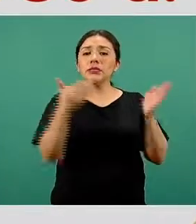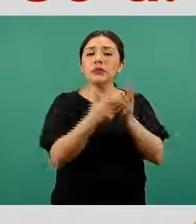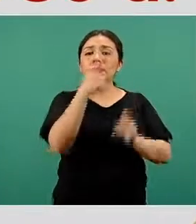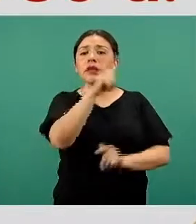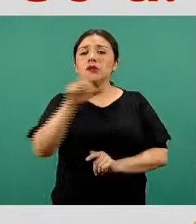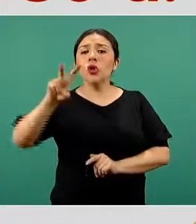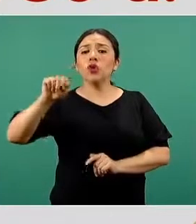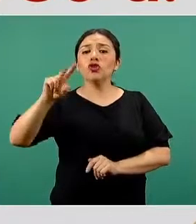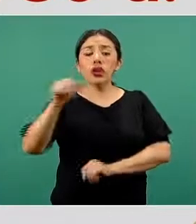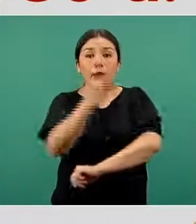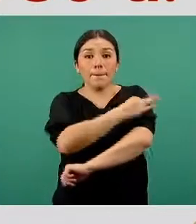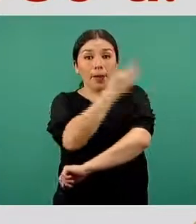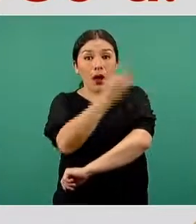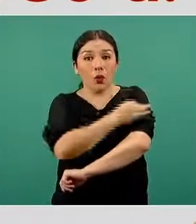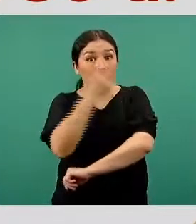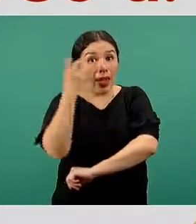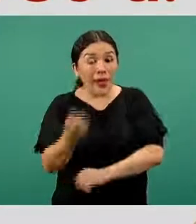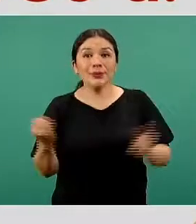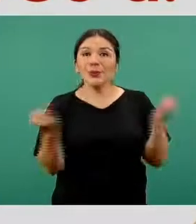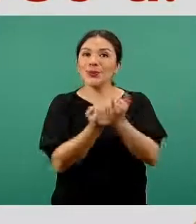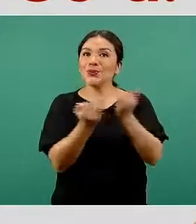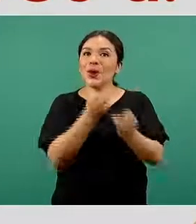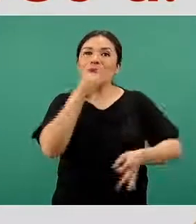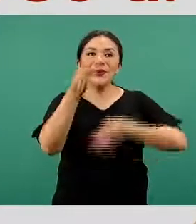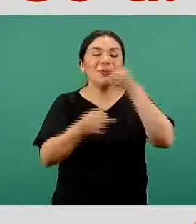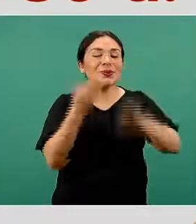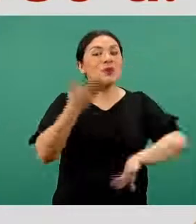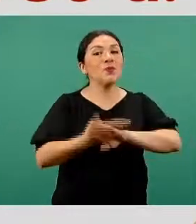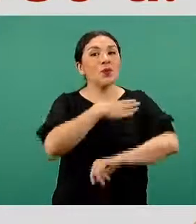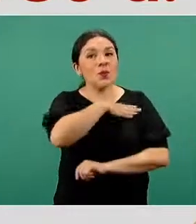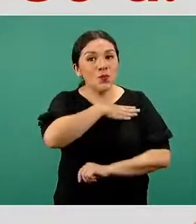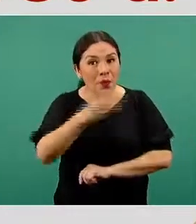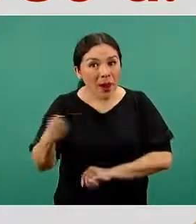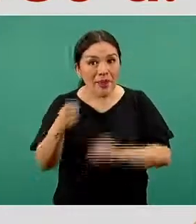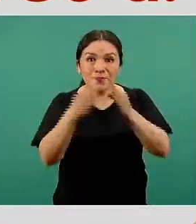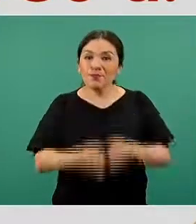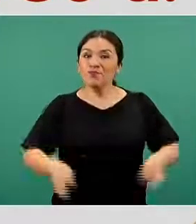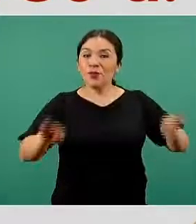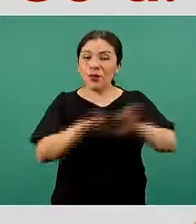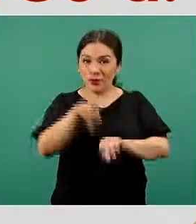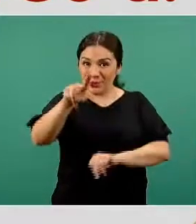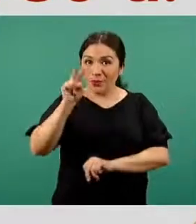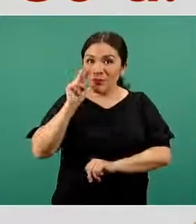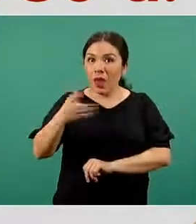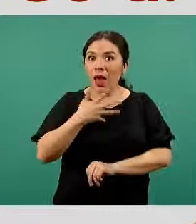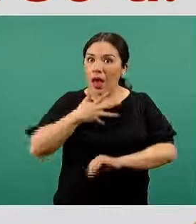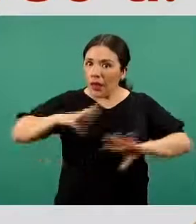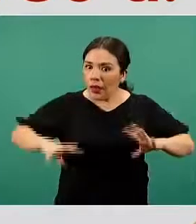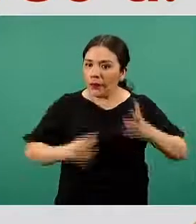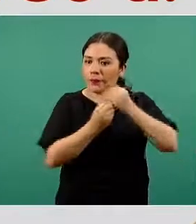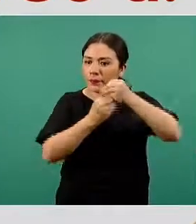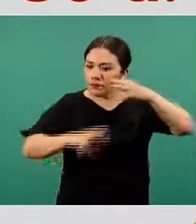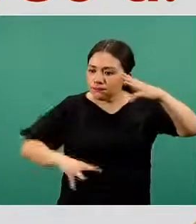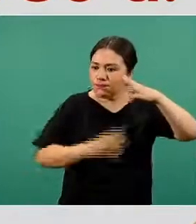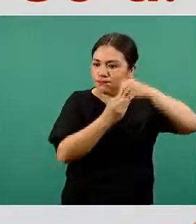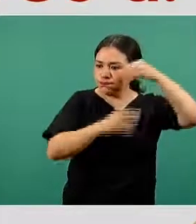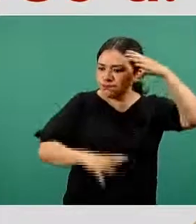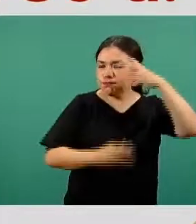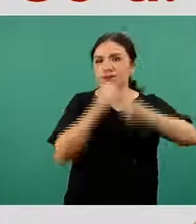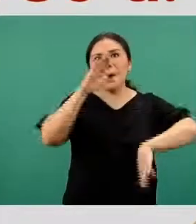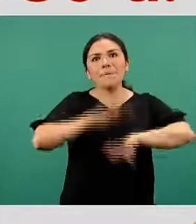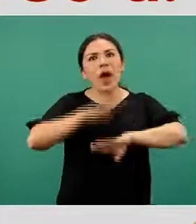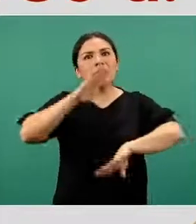206.780 dosis, lo cual también es una noticia extraordinariamente importante, y como pueden ver se van sumando dosis y dosis, y